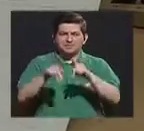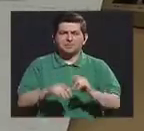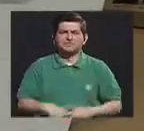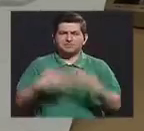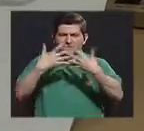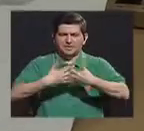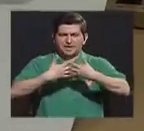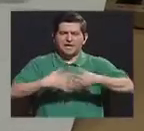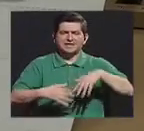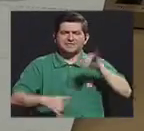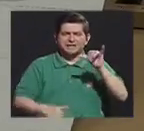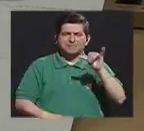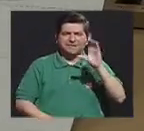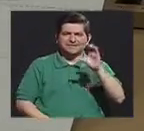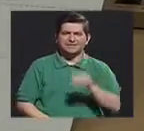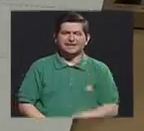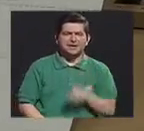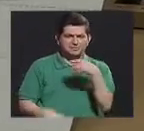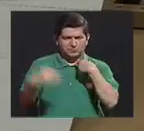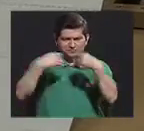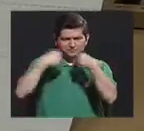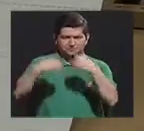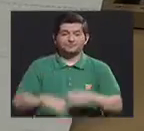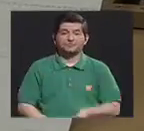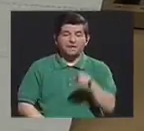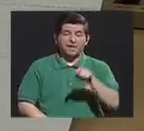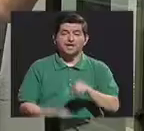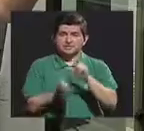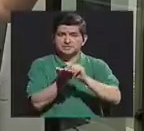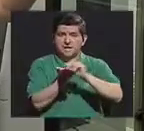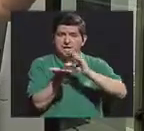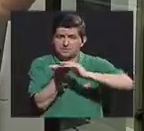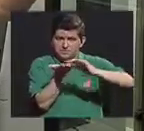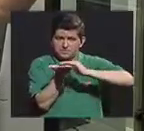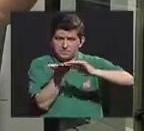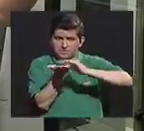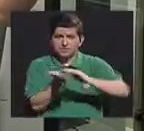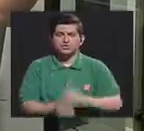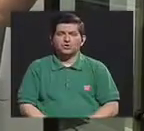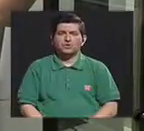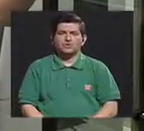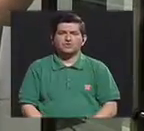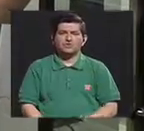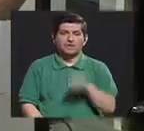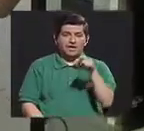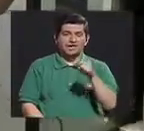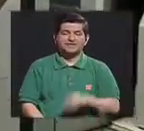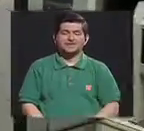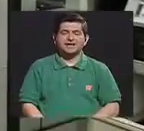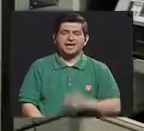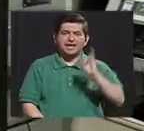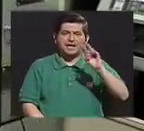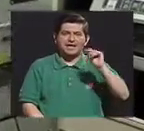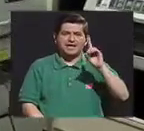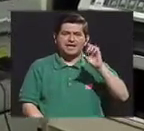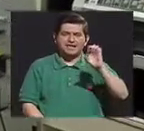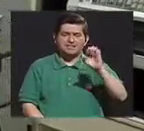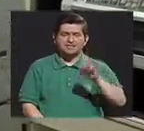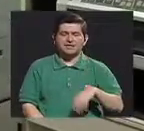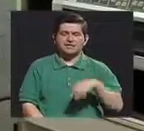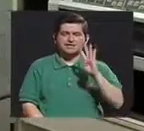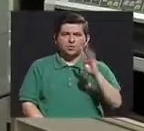de las máquinas de ameal & calvo que nos cuente esta es una impresora braile se llama index everest 4x4